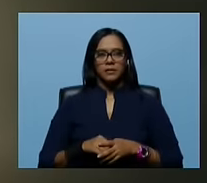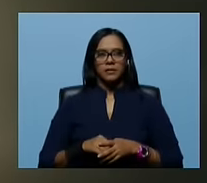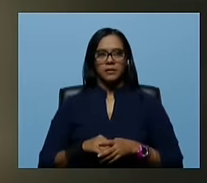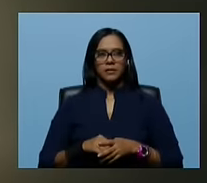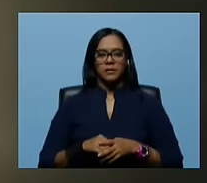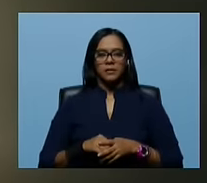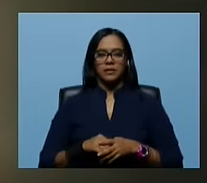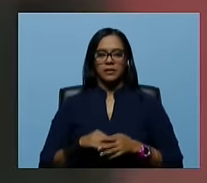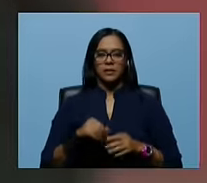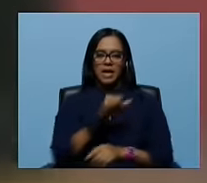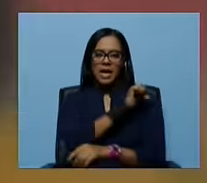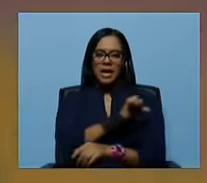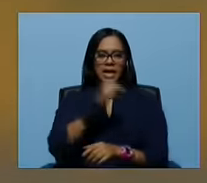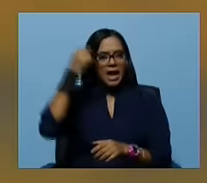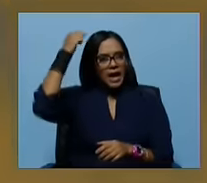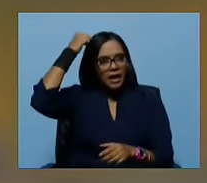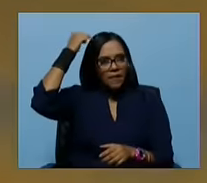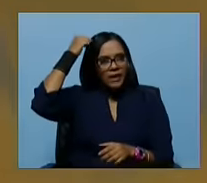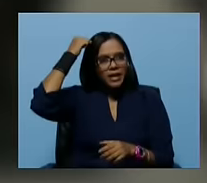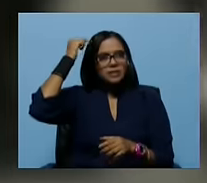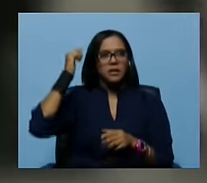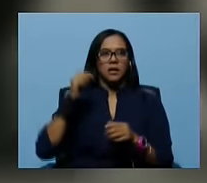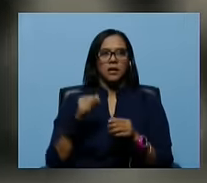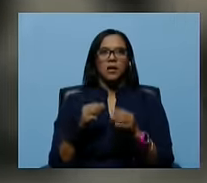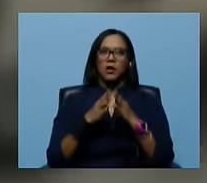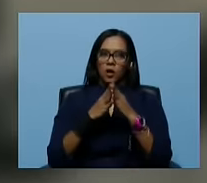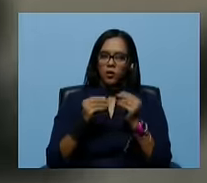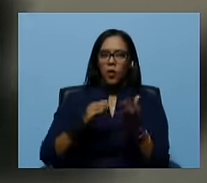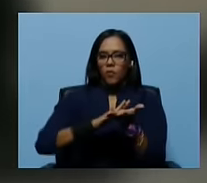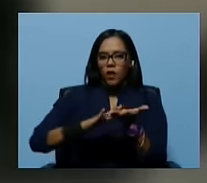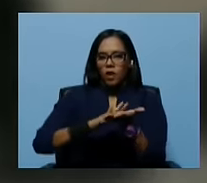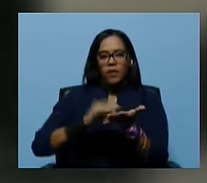heridas en la cabeza, afortunadamente todos fueron recuperados.